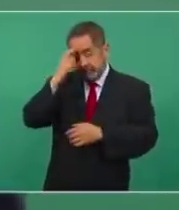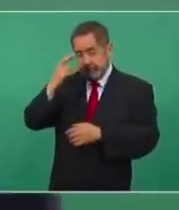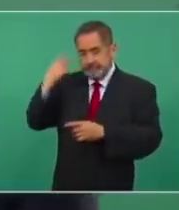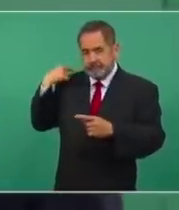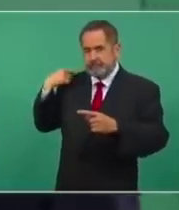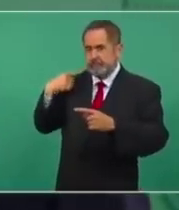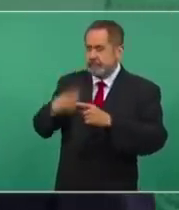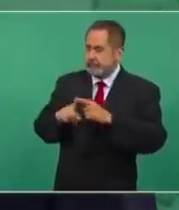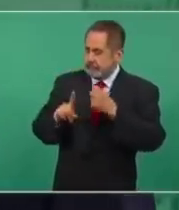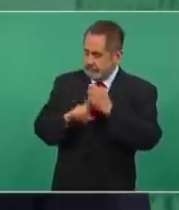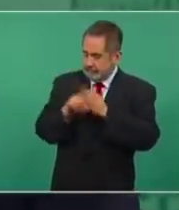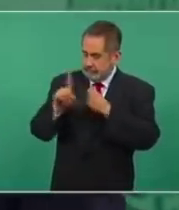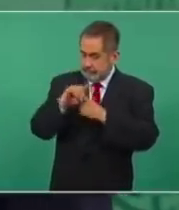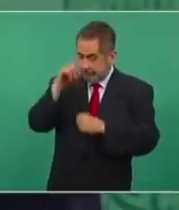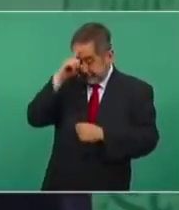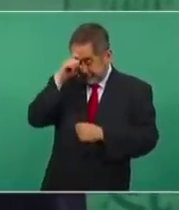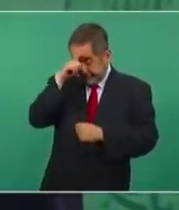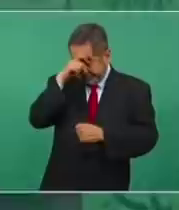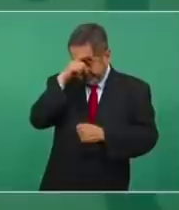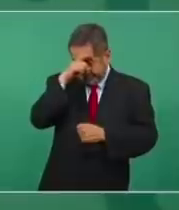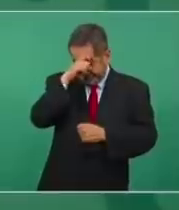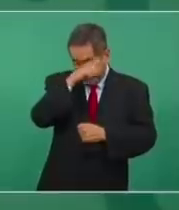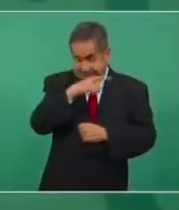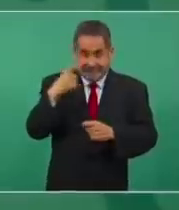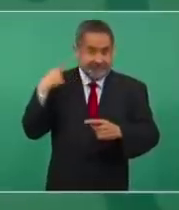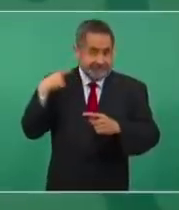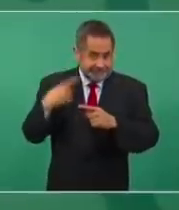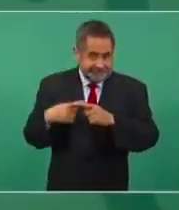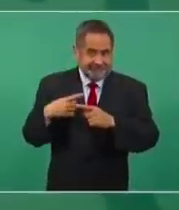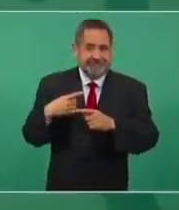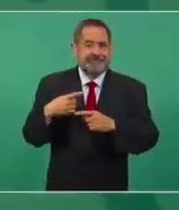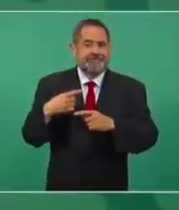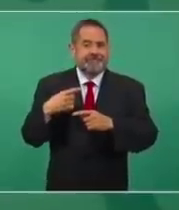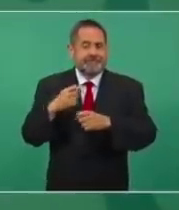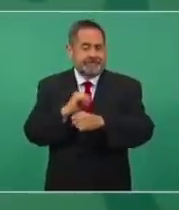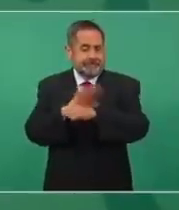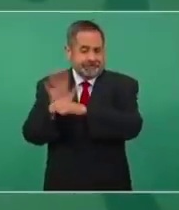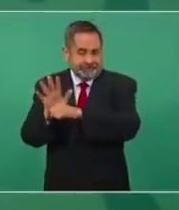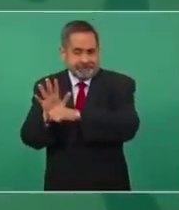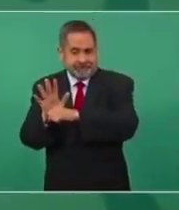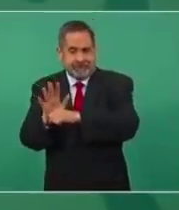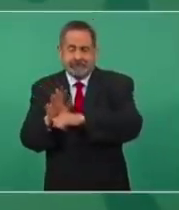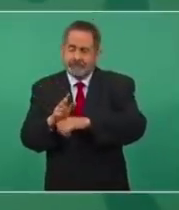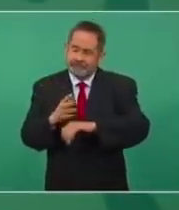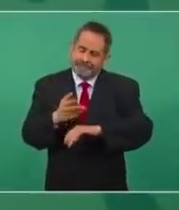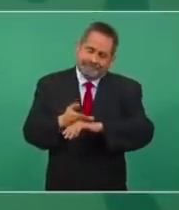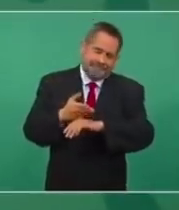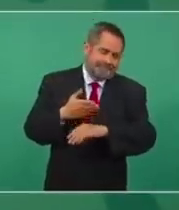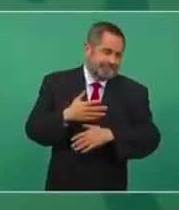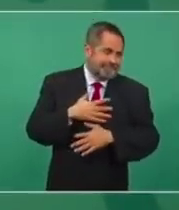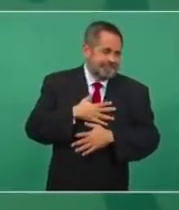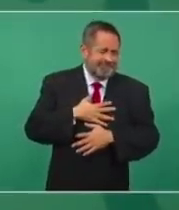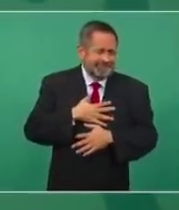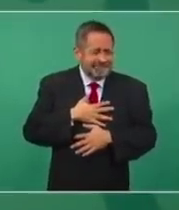situación difícil, muy difícil con la pandemia, muy dolorosa.